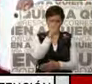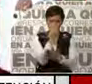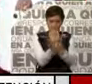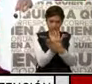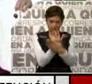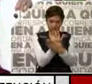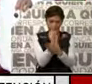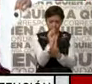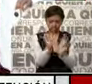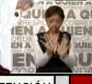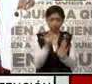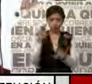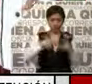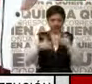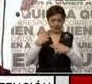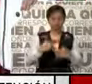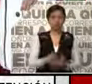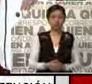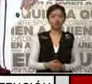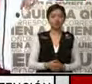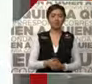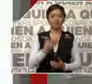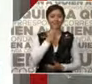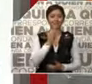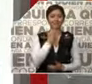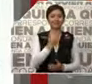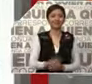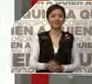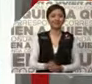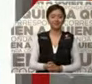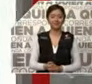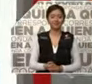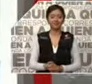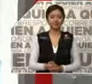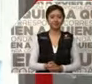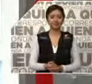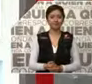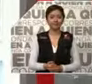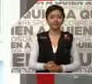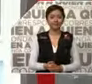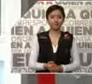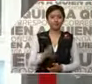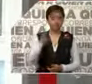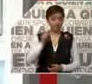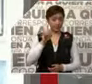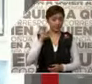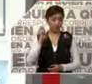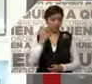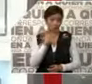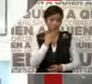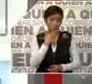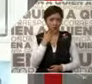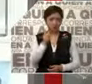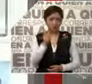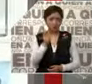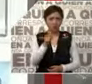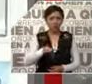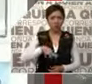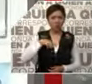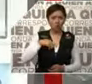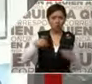un momentito más. Claro, Susana. Gracias. Muy bien. Vamos a Chihuahua porque comentan que alguien abusa de su